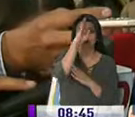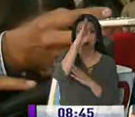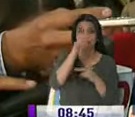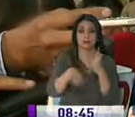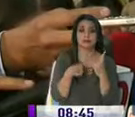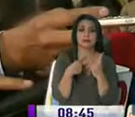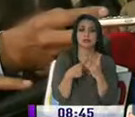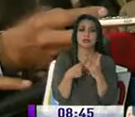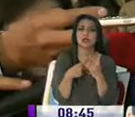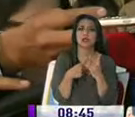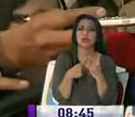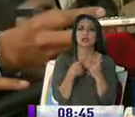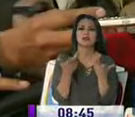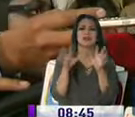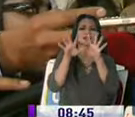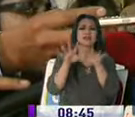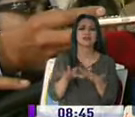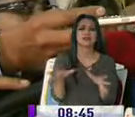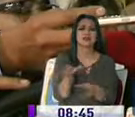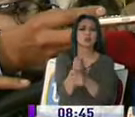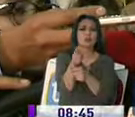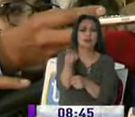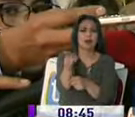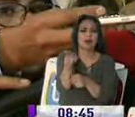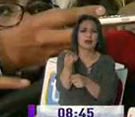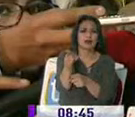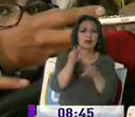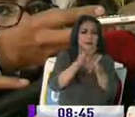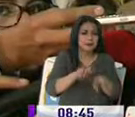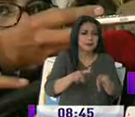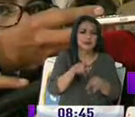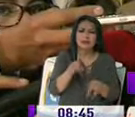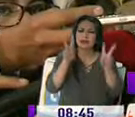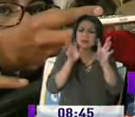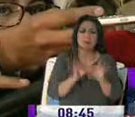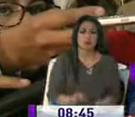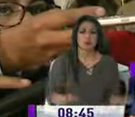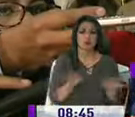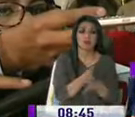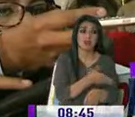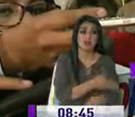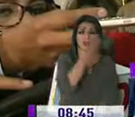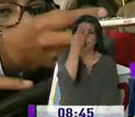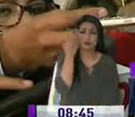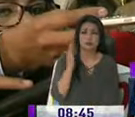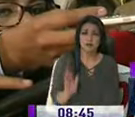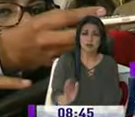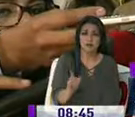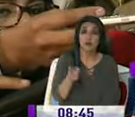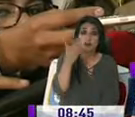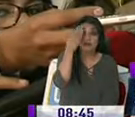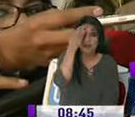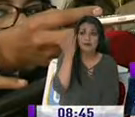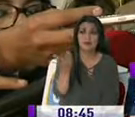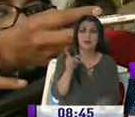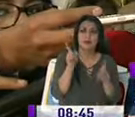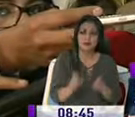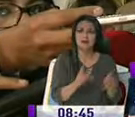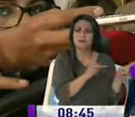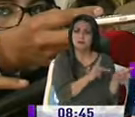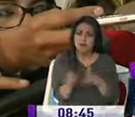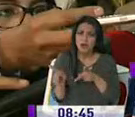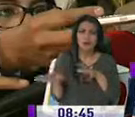Parte de una presunta organización delictiva que utilizaba narcoavionetas para el envío de droga fue desarticulada en Manta. 2 funcionarios de la